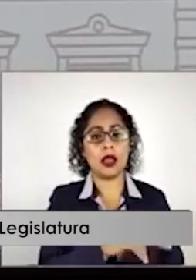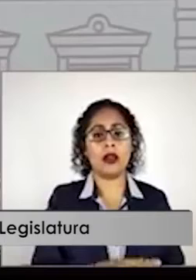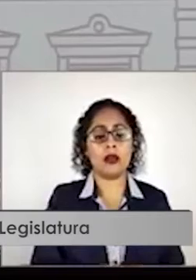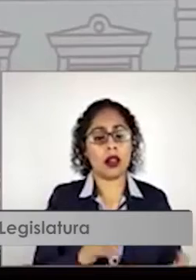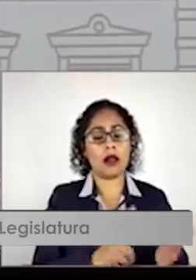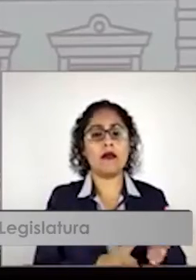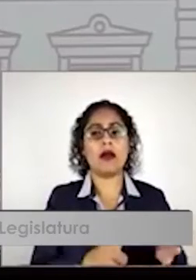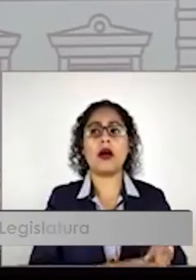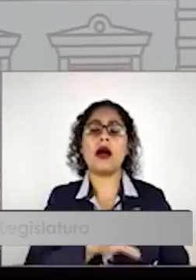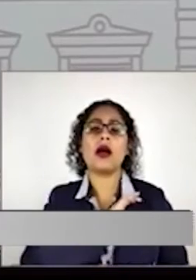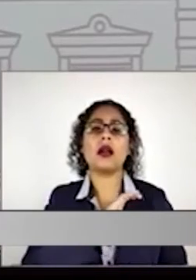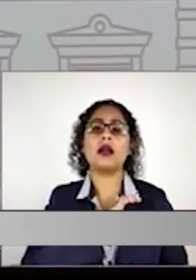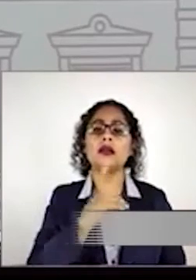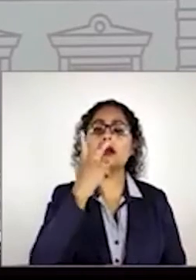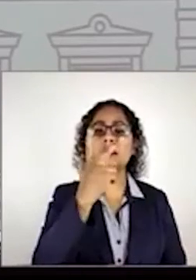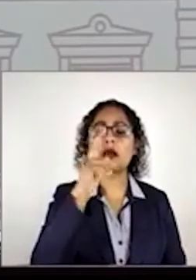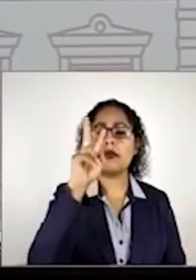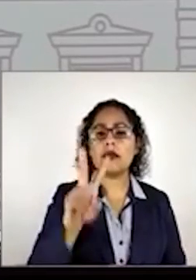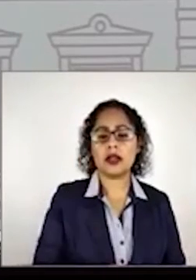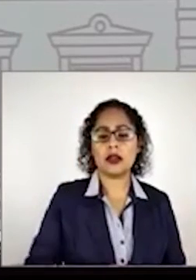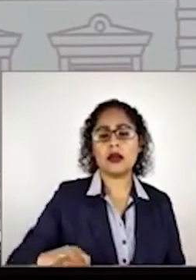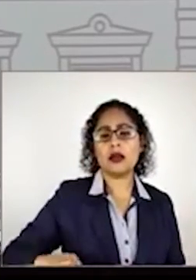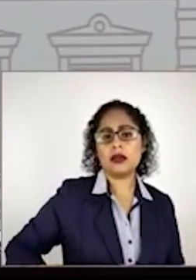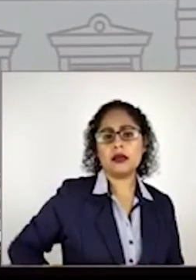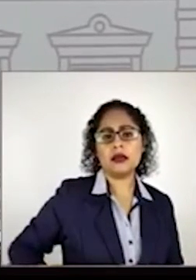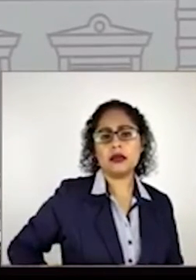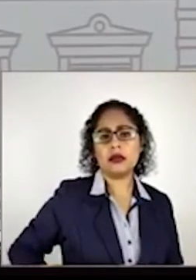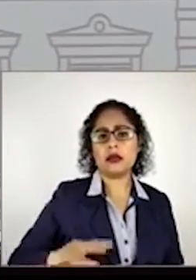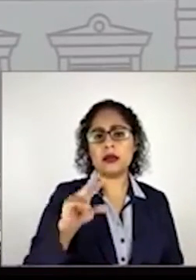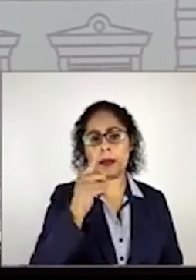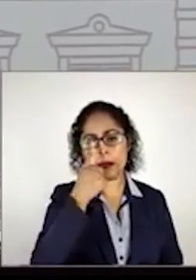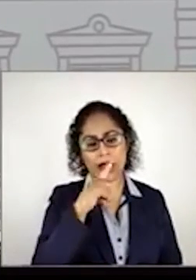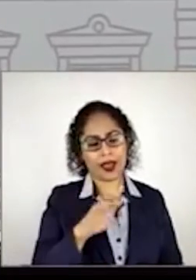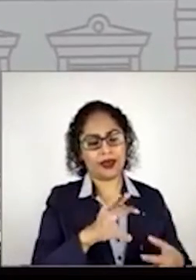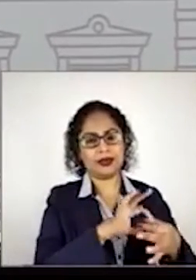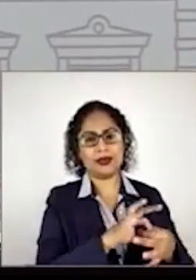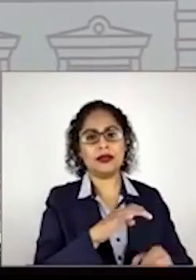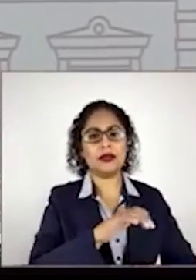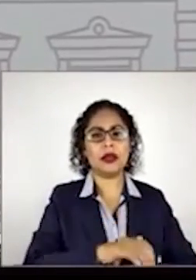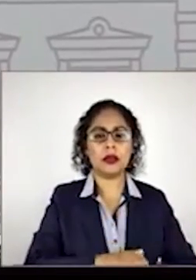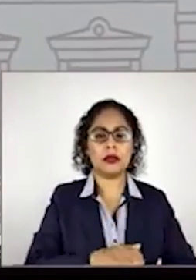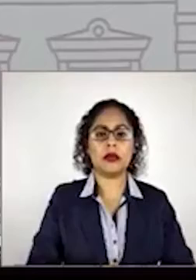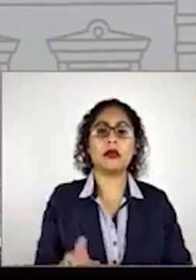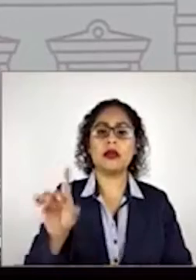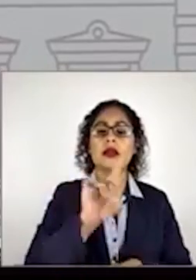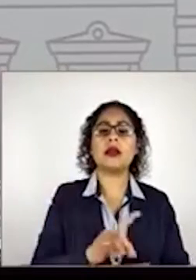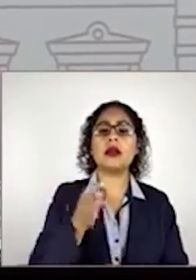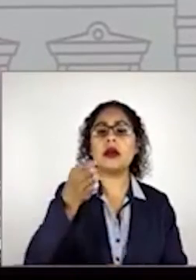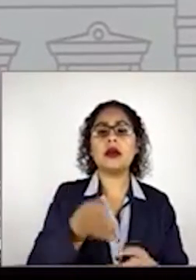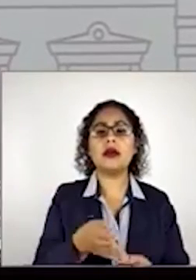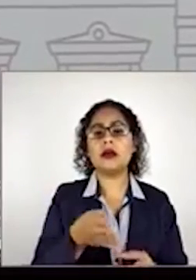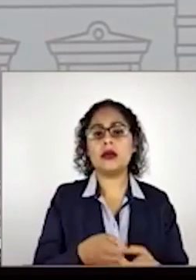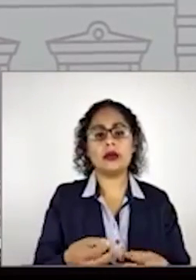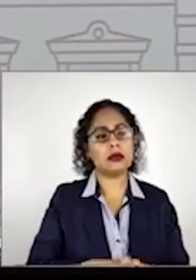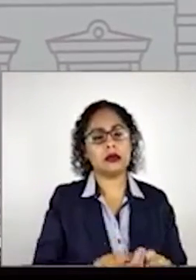el cariño sincero y desinteresado de los que fueron sus amigos y que hoy